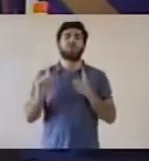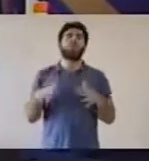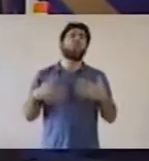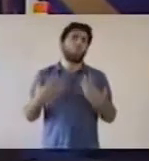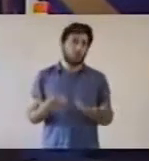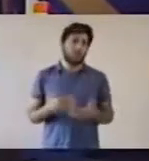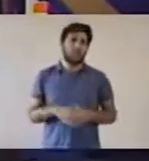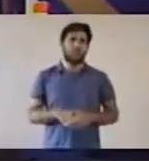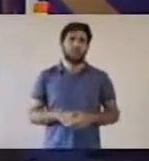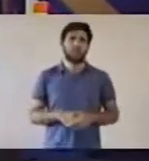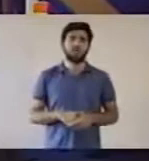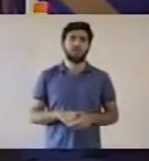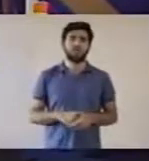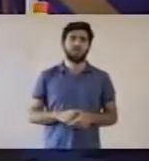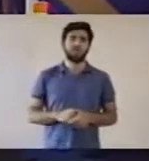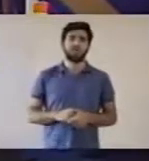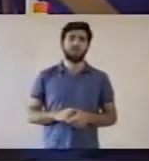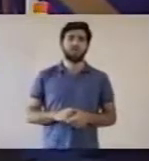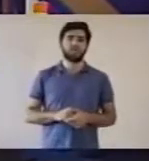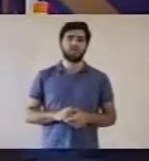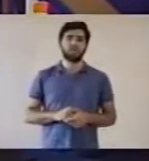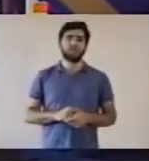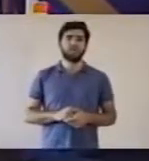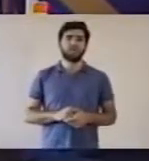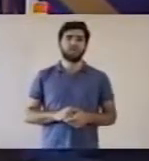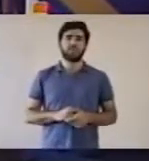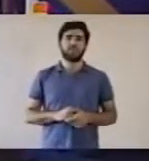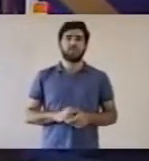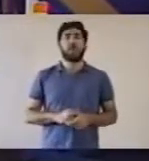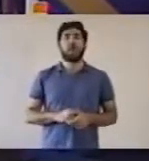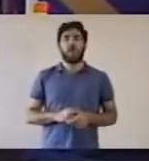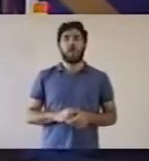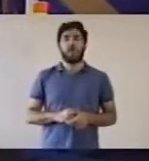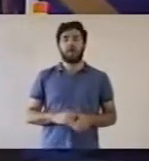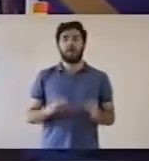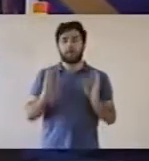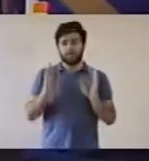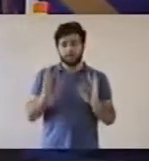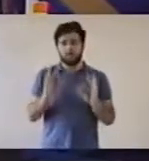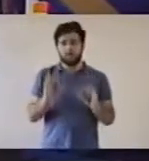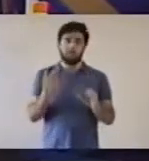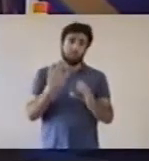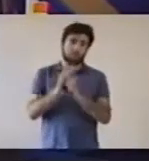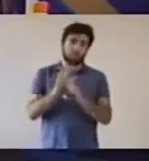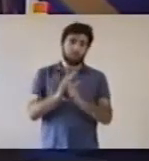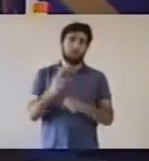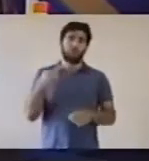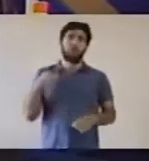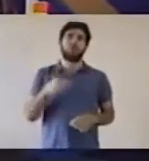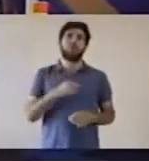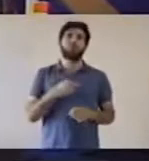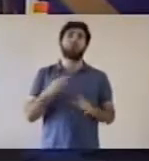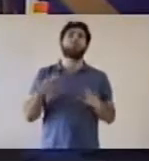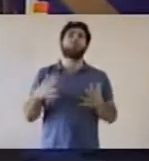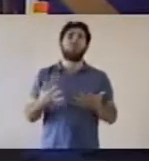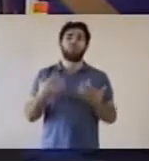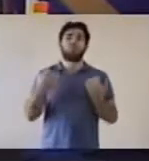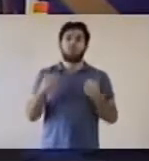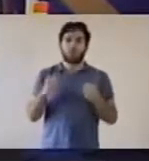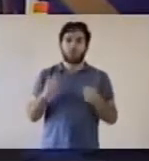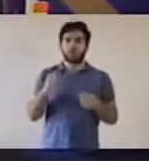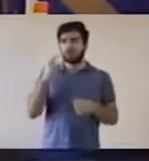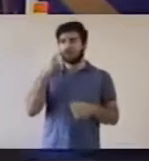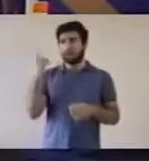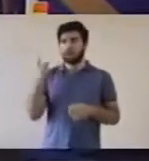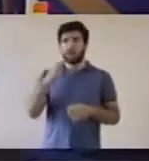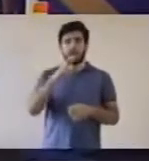prefijo re? Muy bien. Si por ejemplo nosotros le quisiéramos añadir